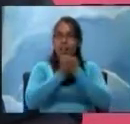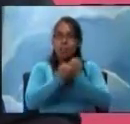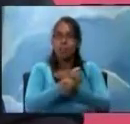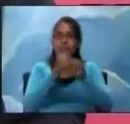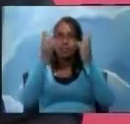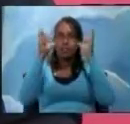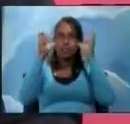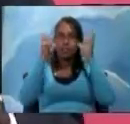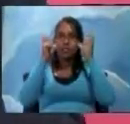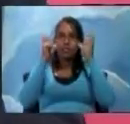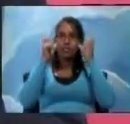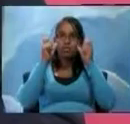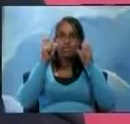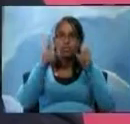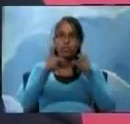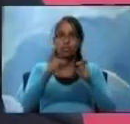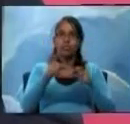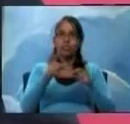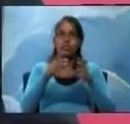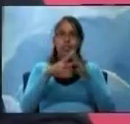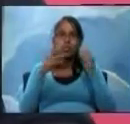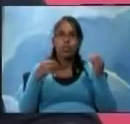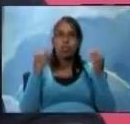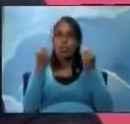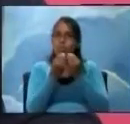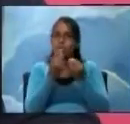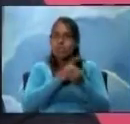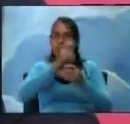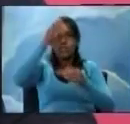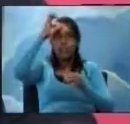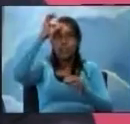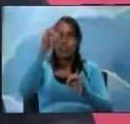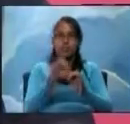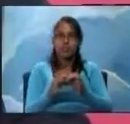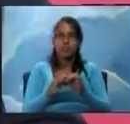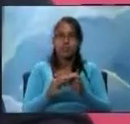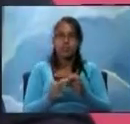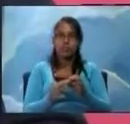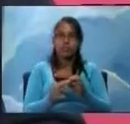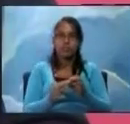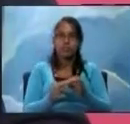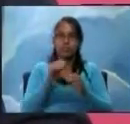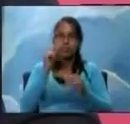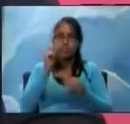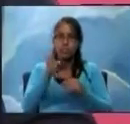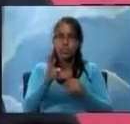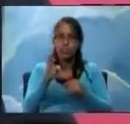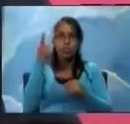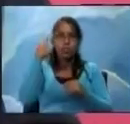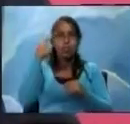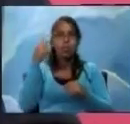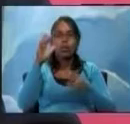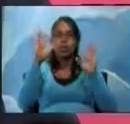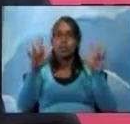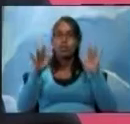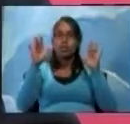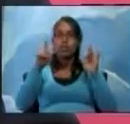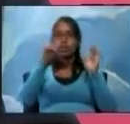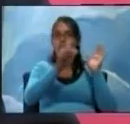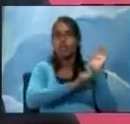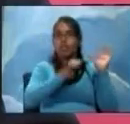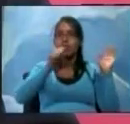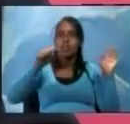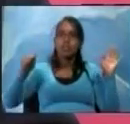Amados oyentes y todo compañero de la fe, allí por la misericordia del